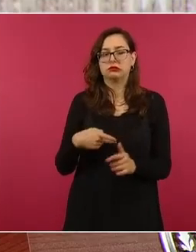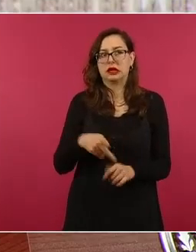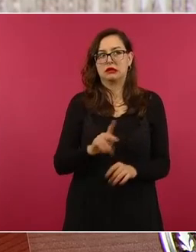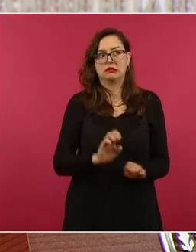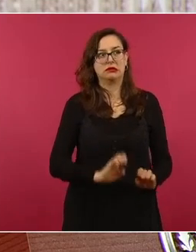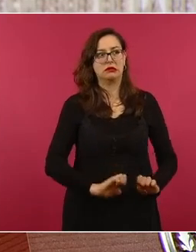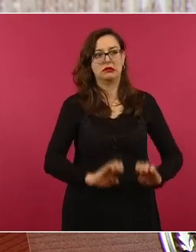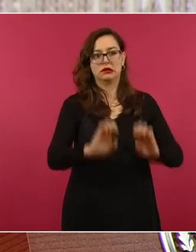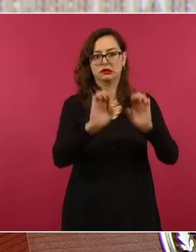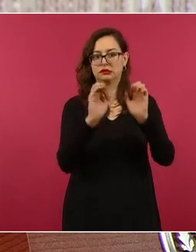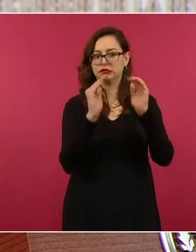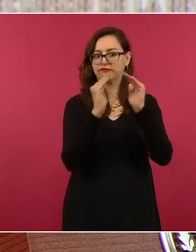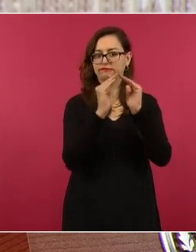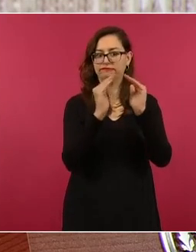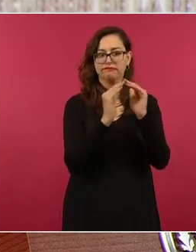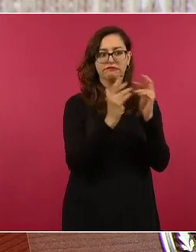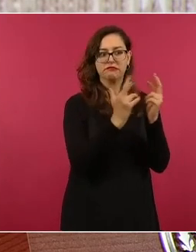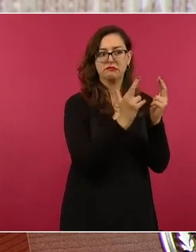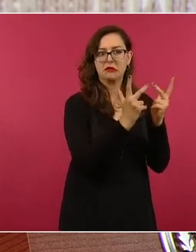muchas casas.